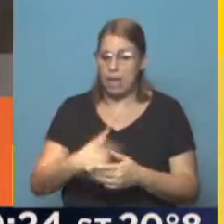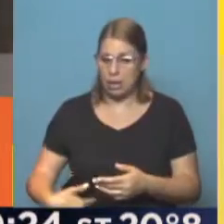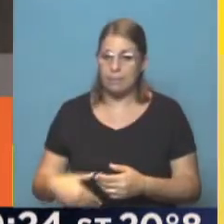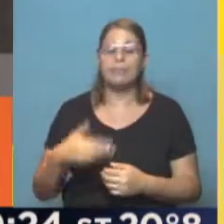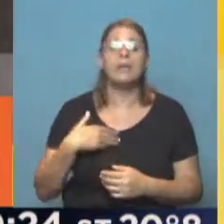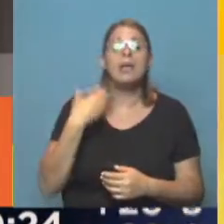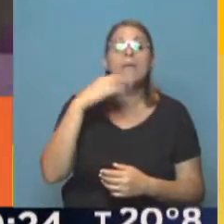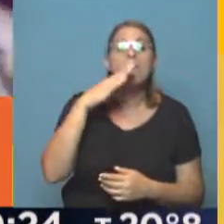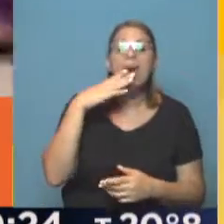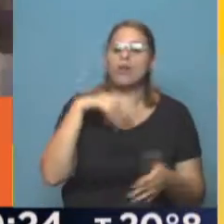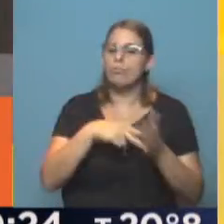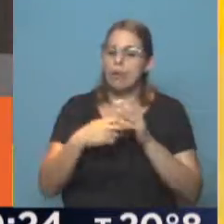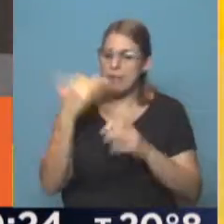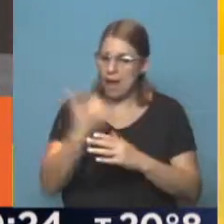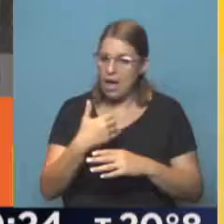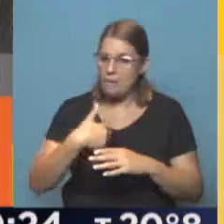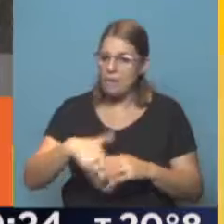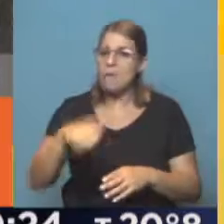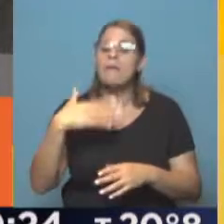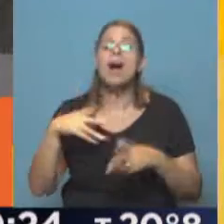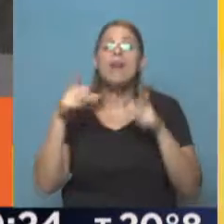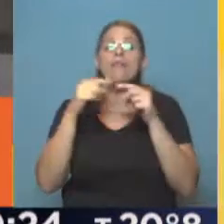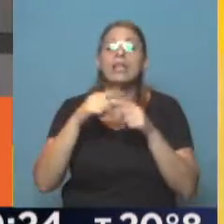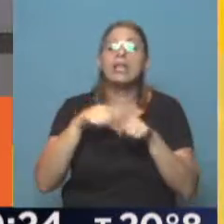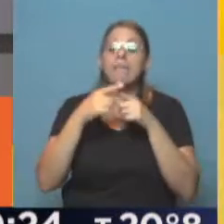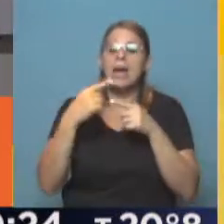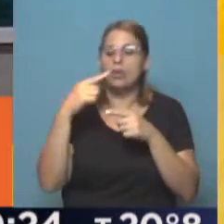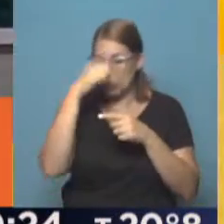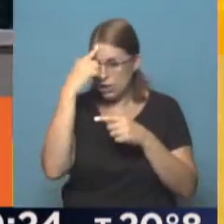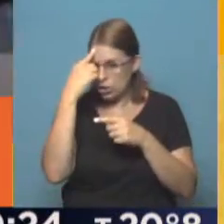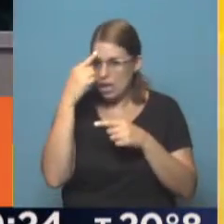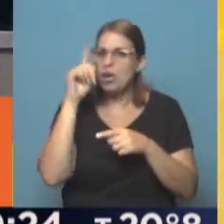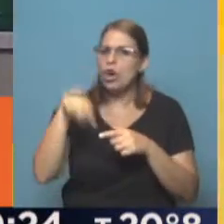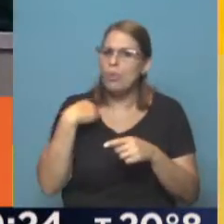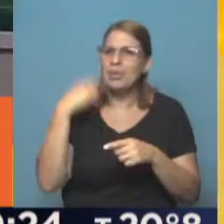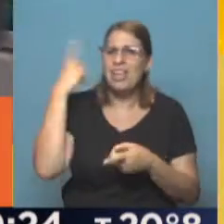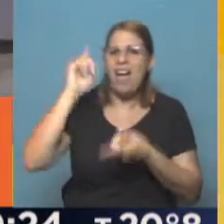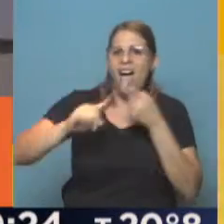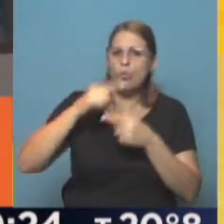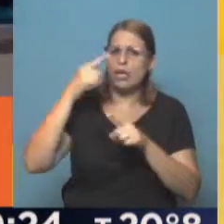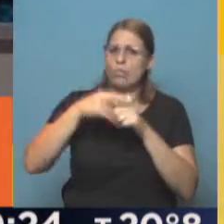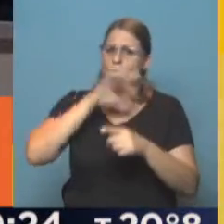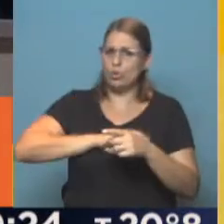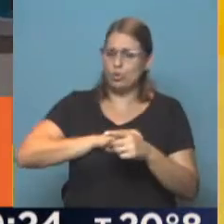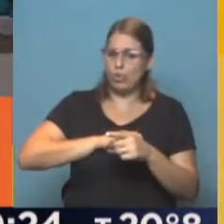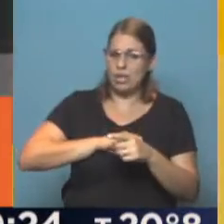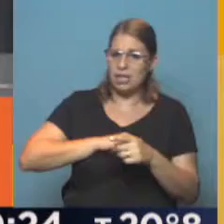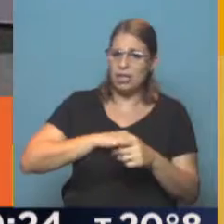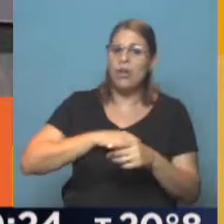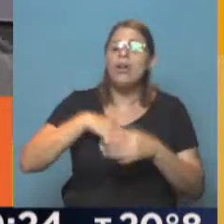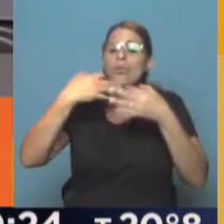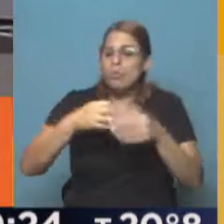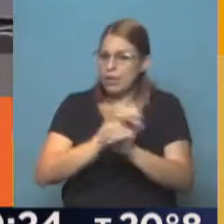Bancarios en conflicto definen la fecha de un paro nacional en reclamo del cumplimiento del acuerdo salarial firmado en